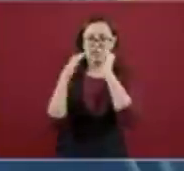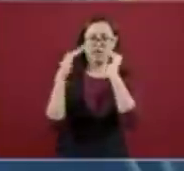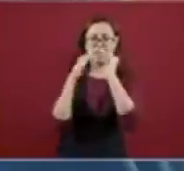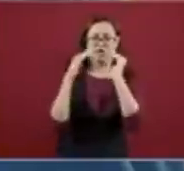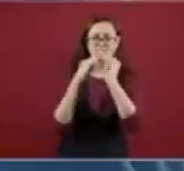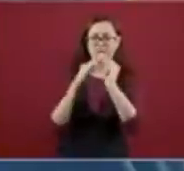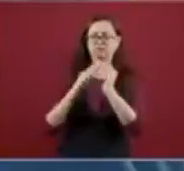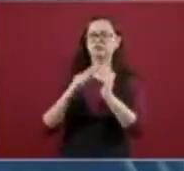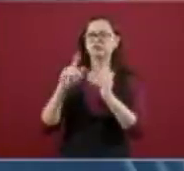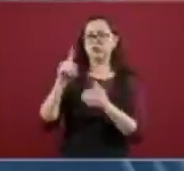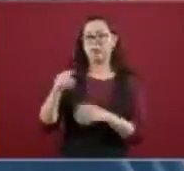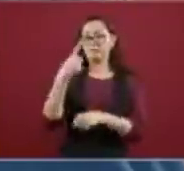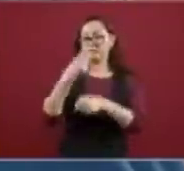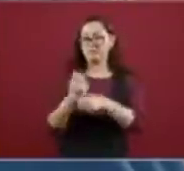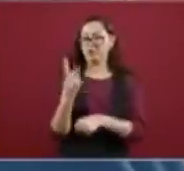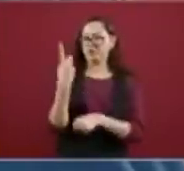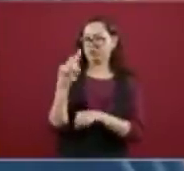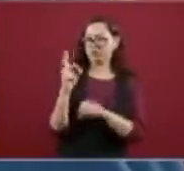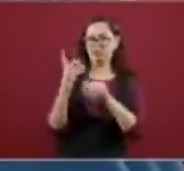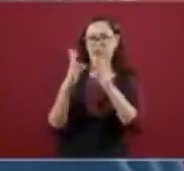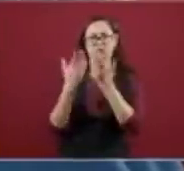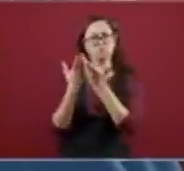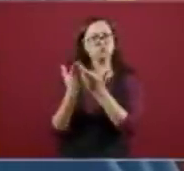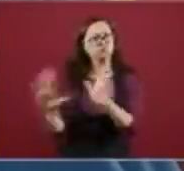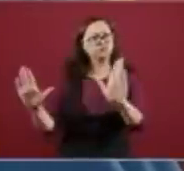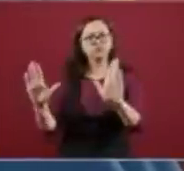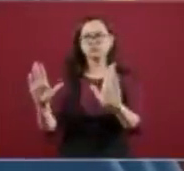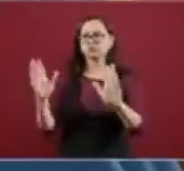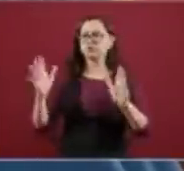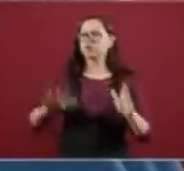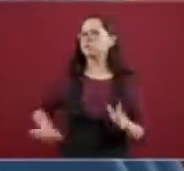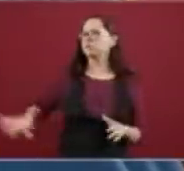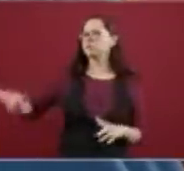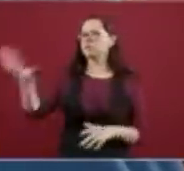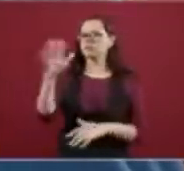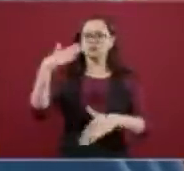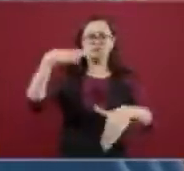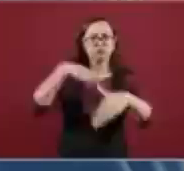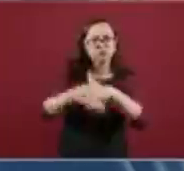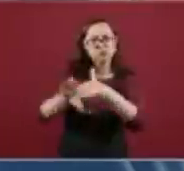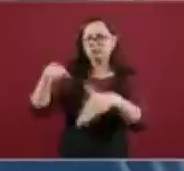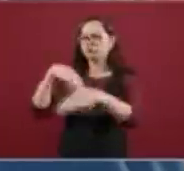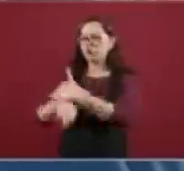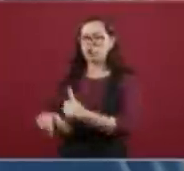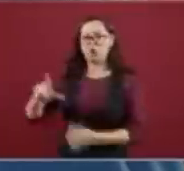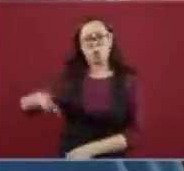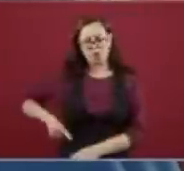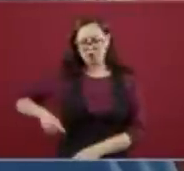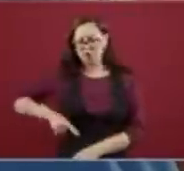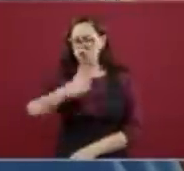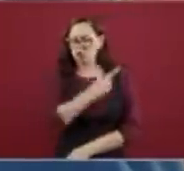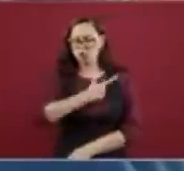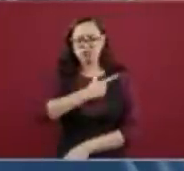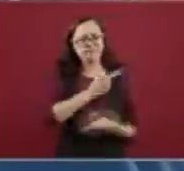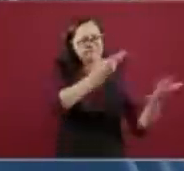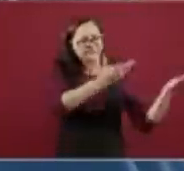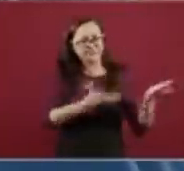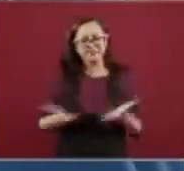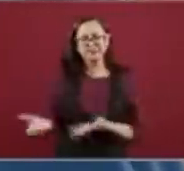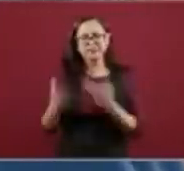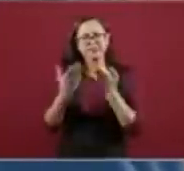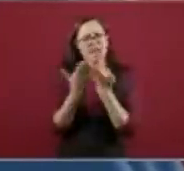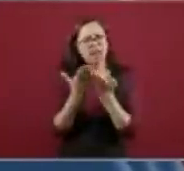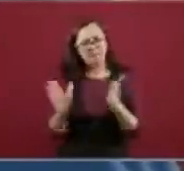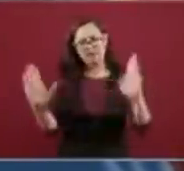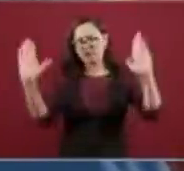compuertas a toda la sociedad, porque somos un gobierno de puertas abiertas, nos permite reconocer